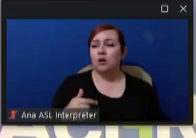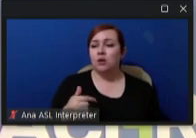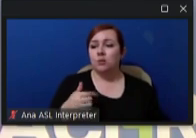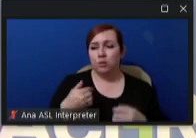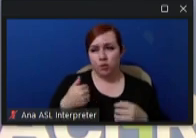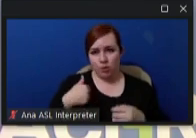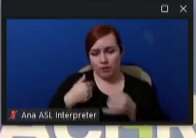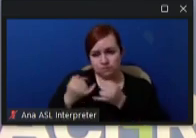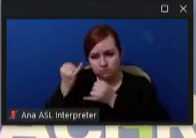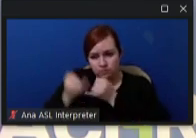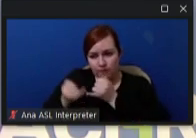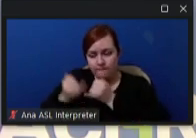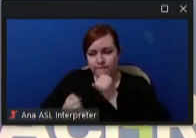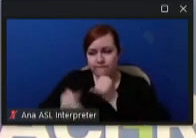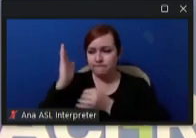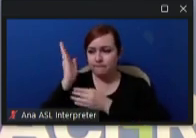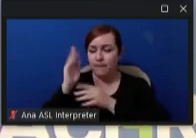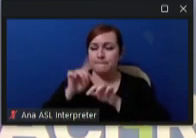pero